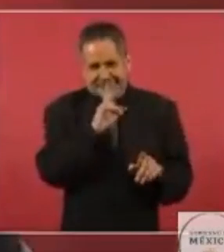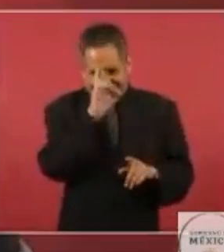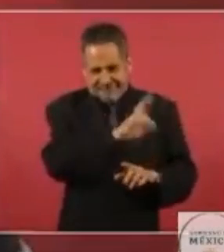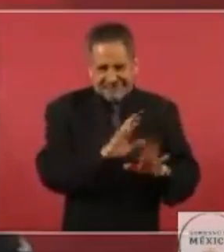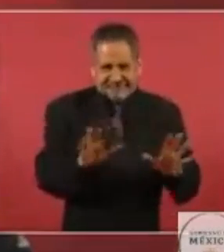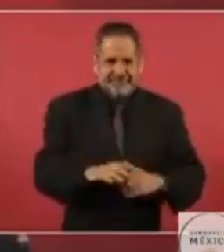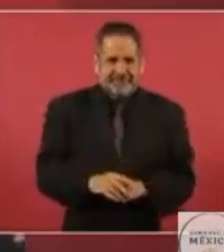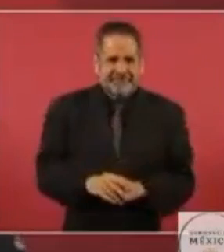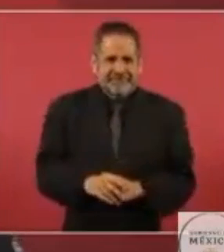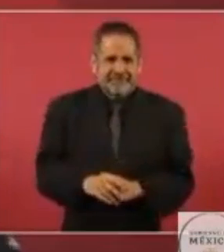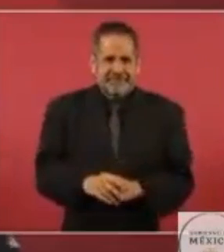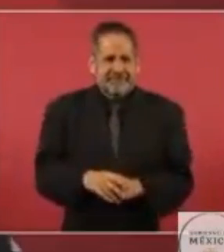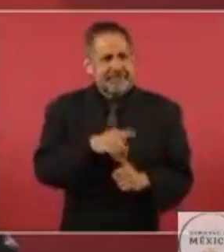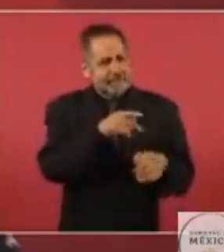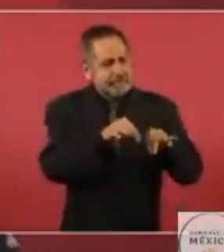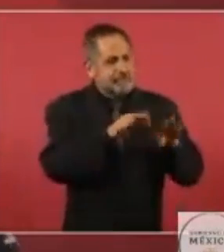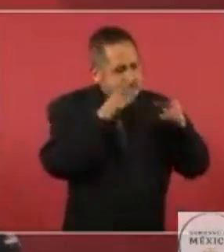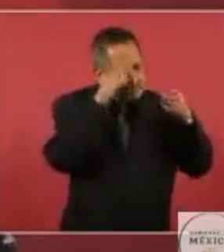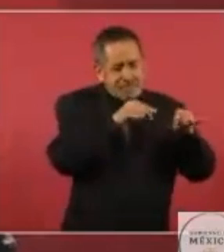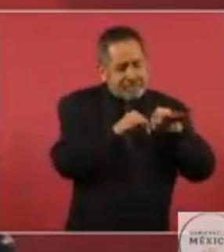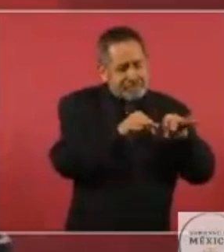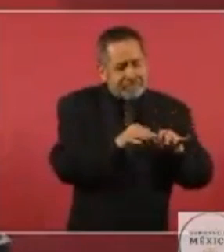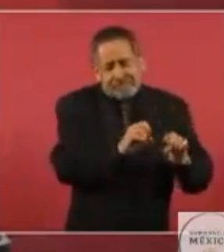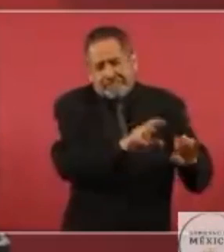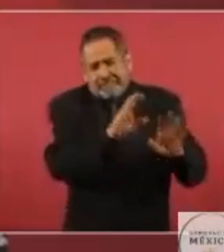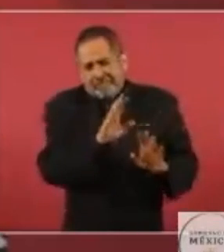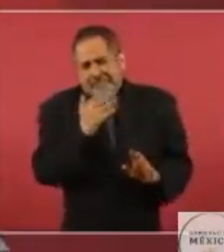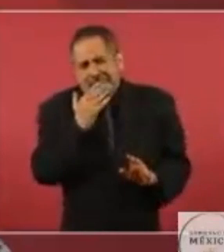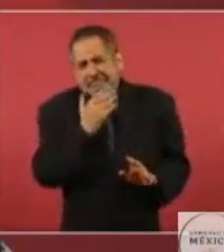¿no? Pues él está en su trabajo